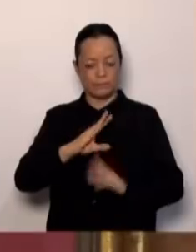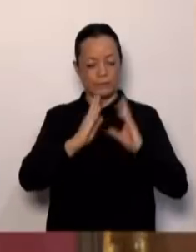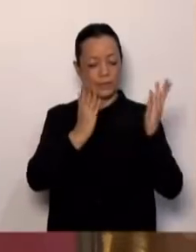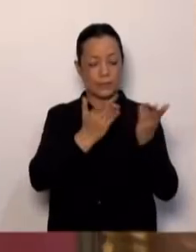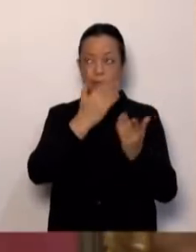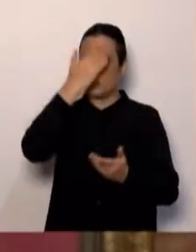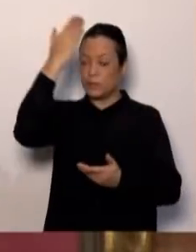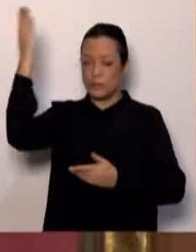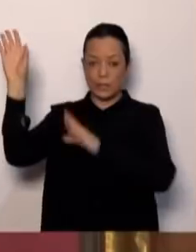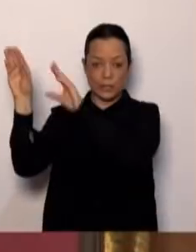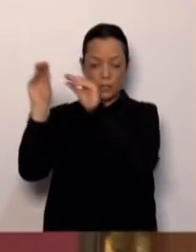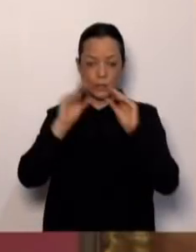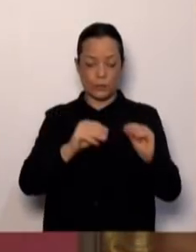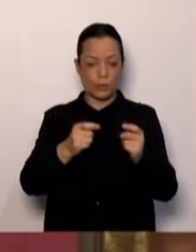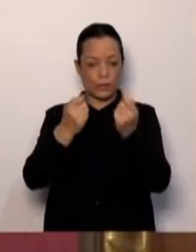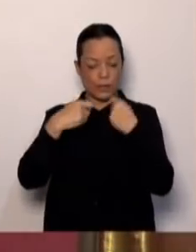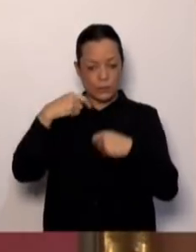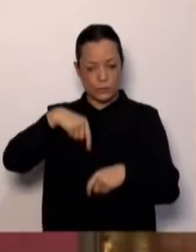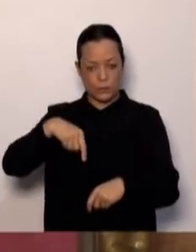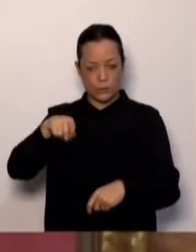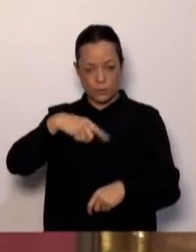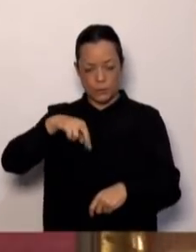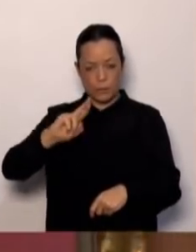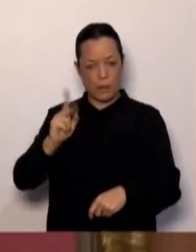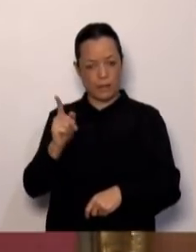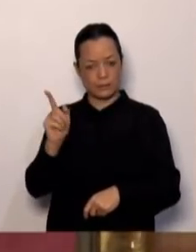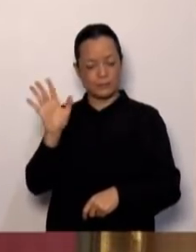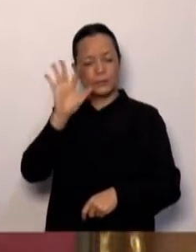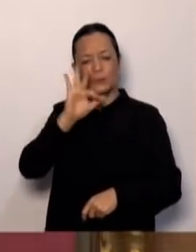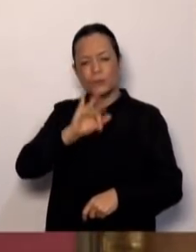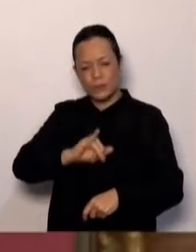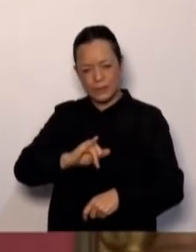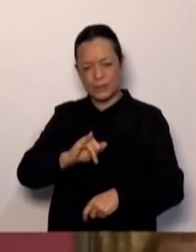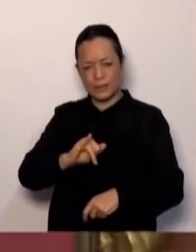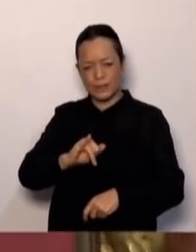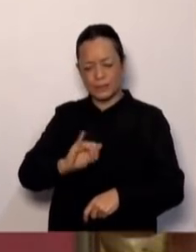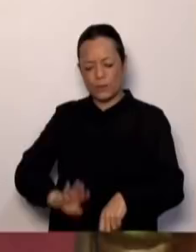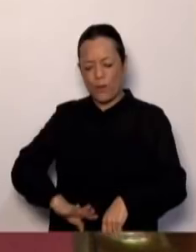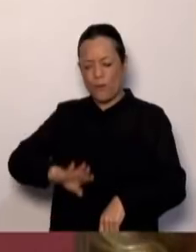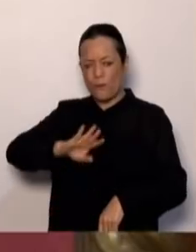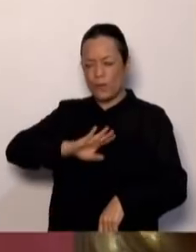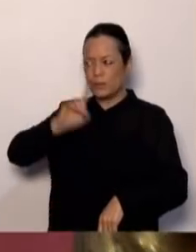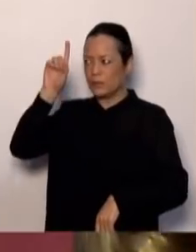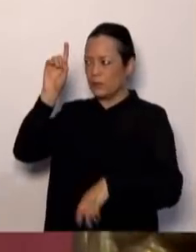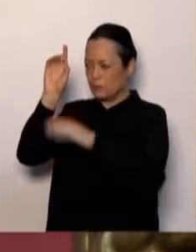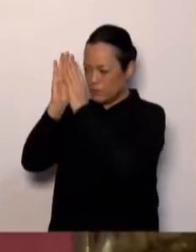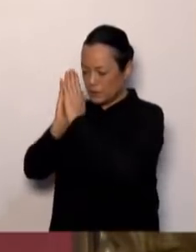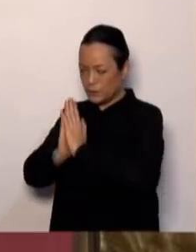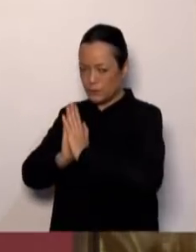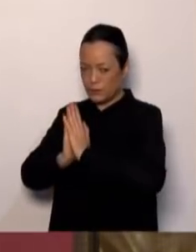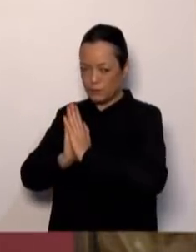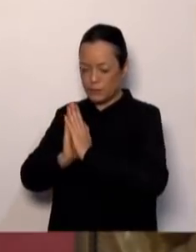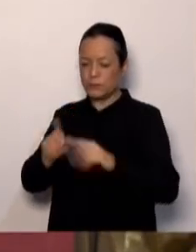la tierra como en el cielo. Danos hoy nuestro pan de cada día. Perdona nuestras ofensas,